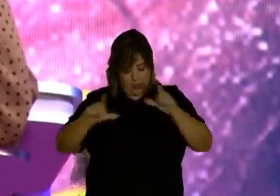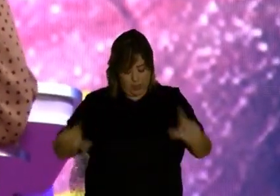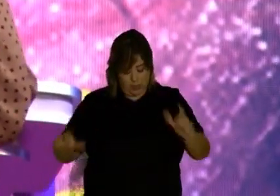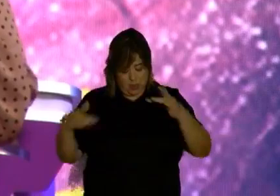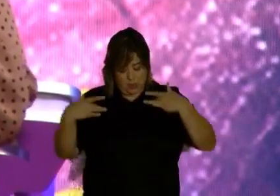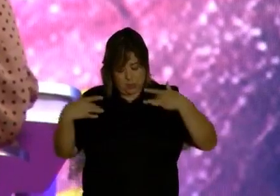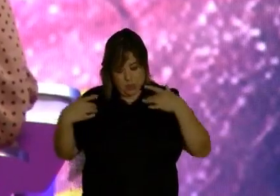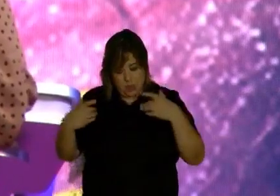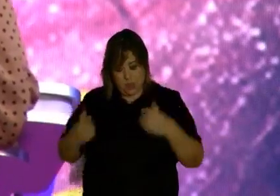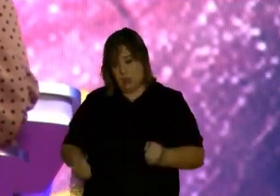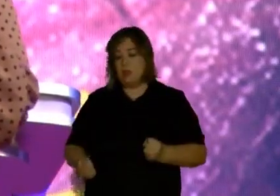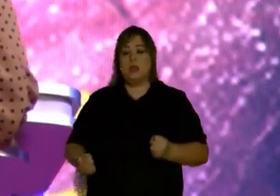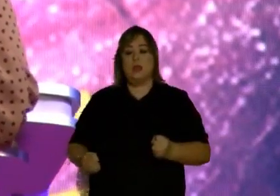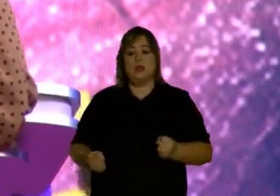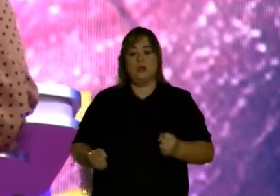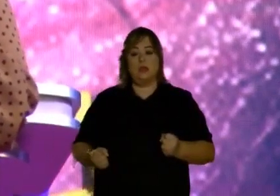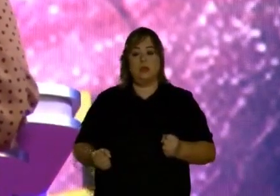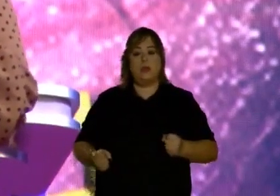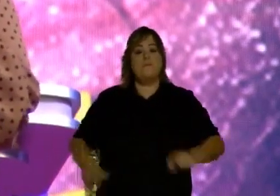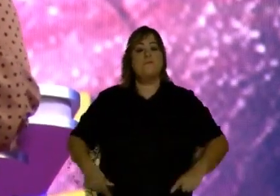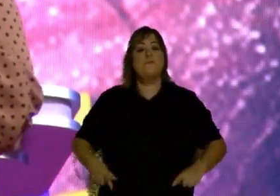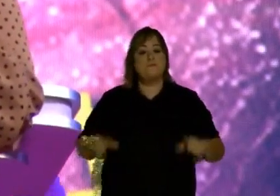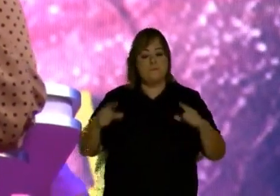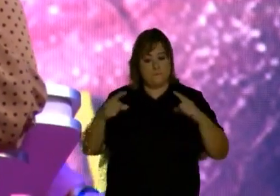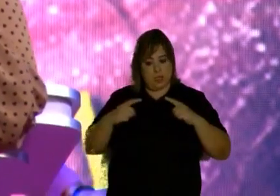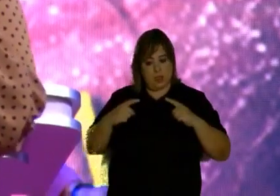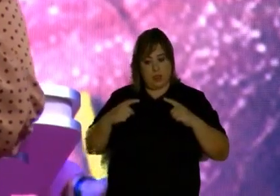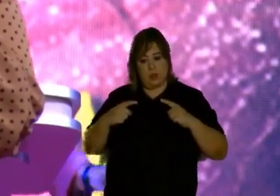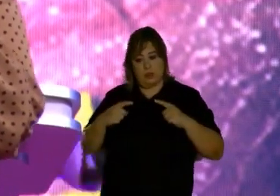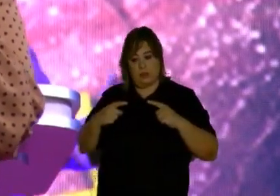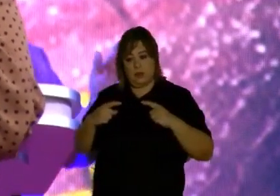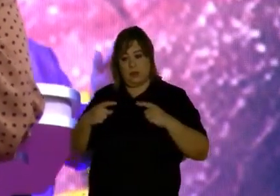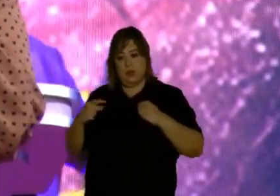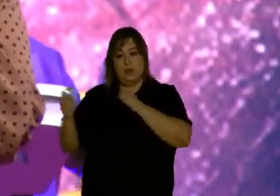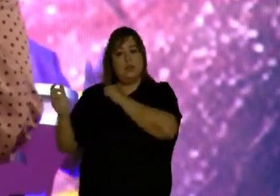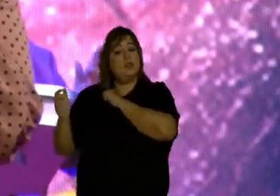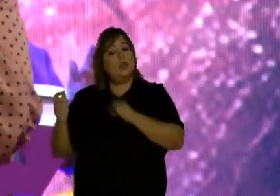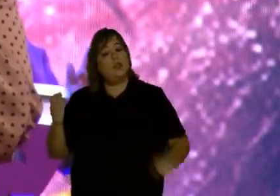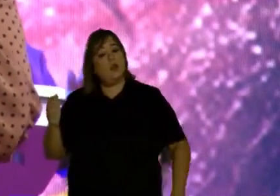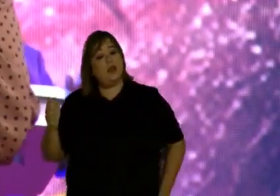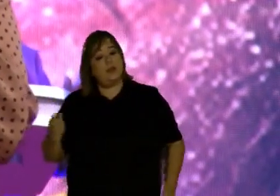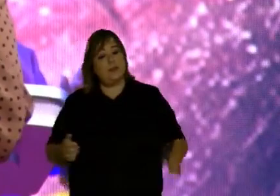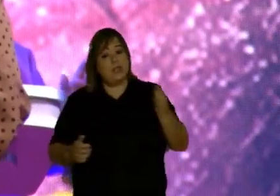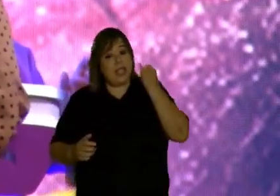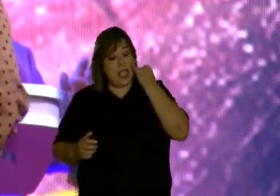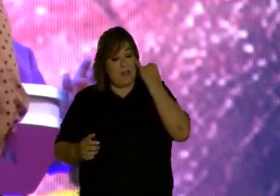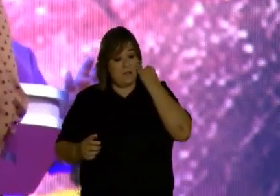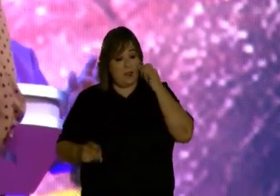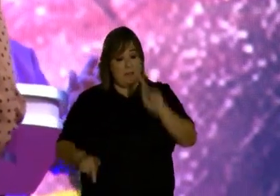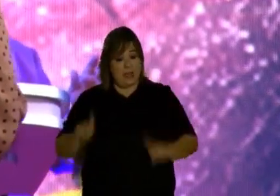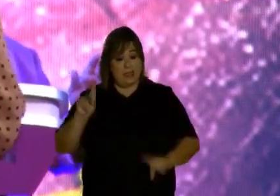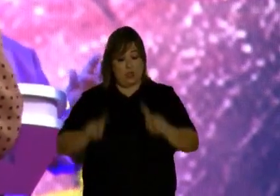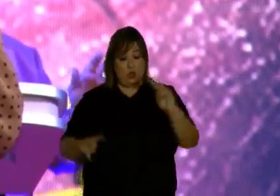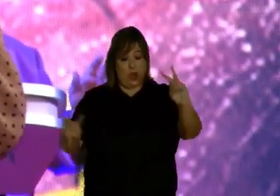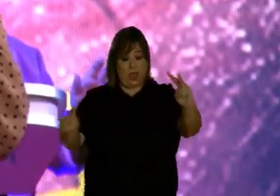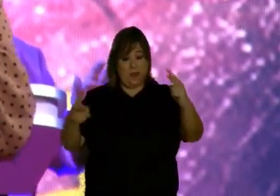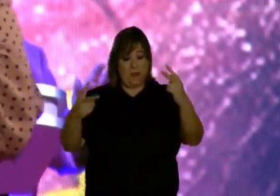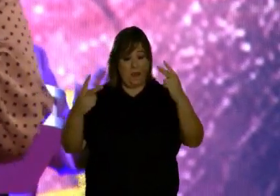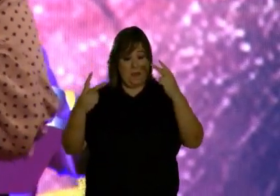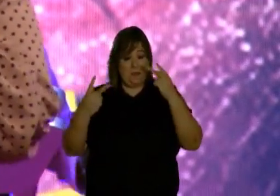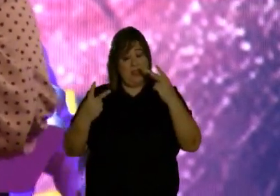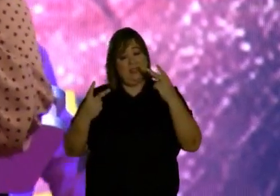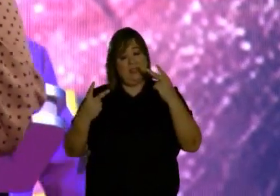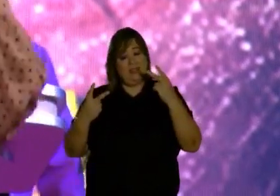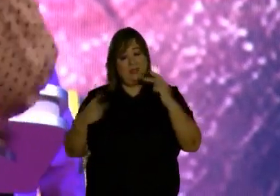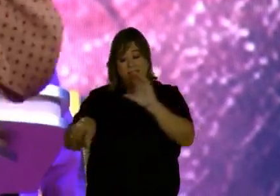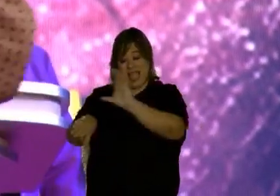sanidad y hay vida. Señor, si hay alguno que me está viendo, que se había alejado de la